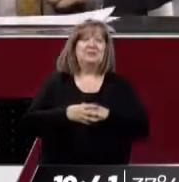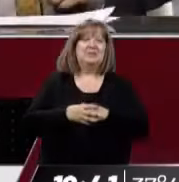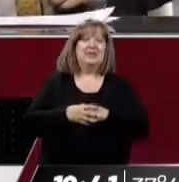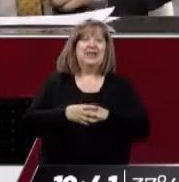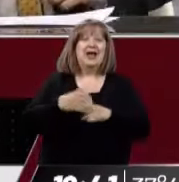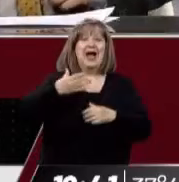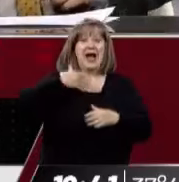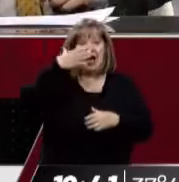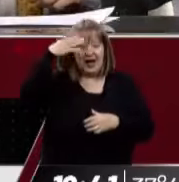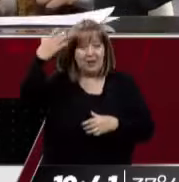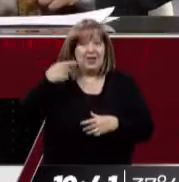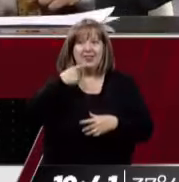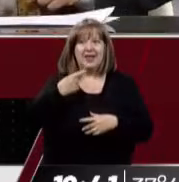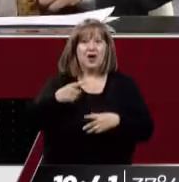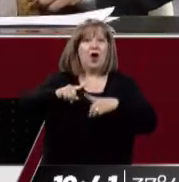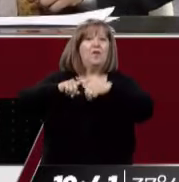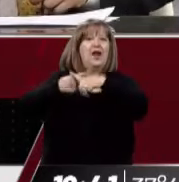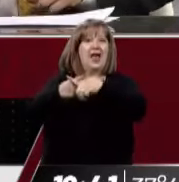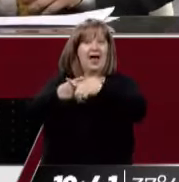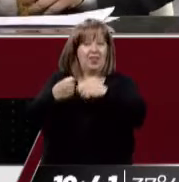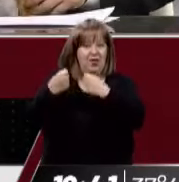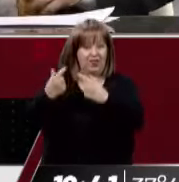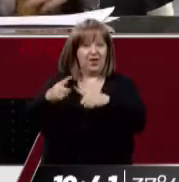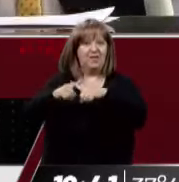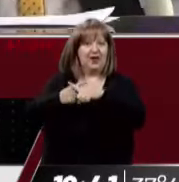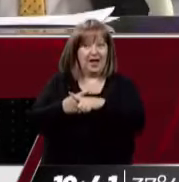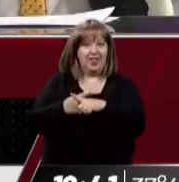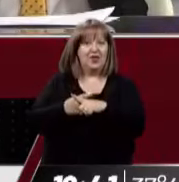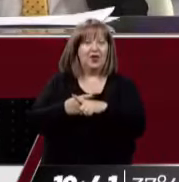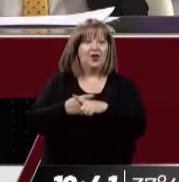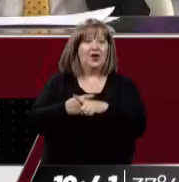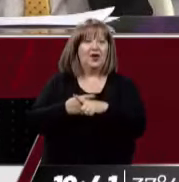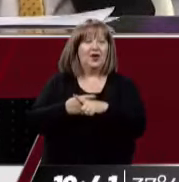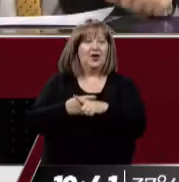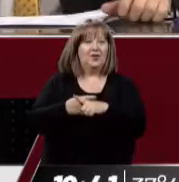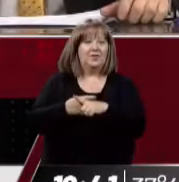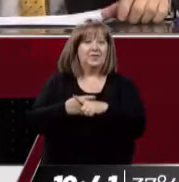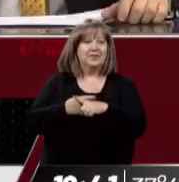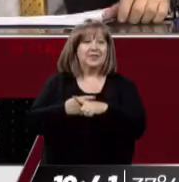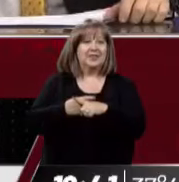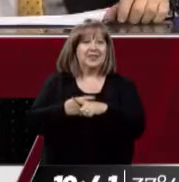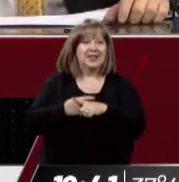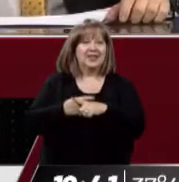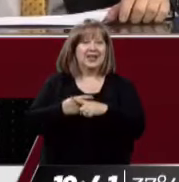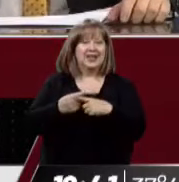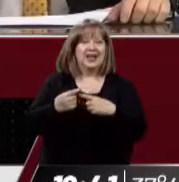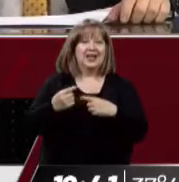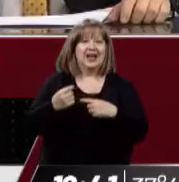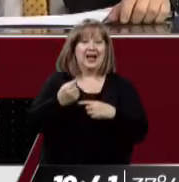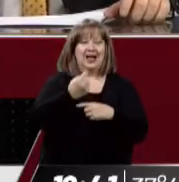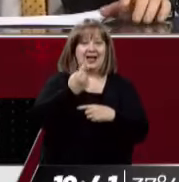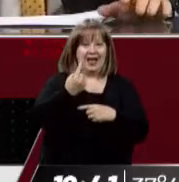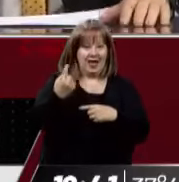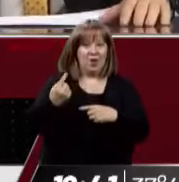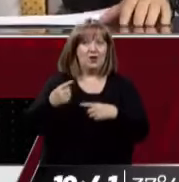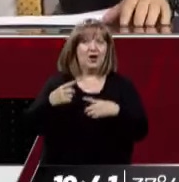feriado. ¿Qué otra cosa más? Porque me había olvidado, eran tres cosas. Era el feriado, no recuerdo tercero. Un yacimiento petrolero. Para acá, ya no.